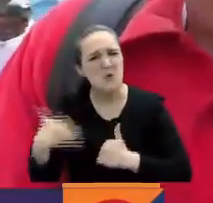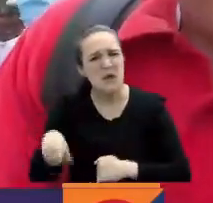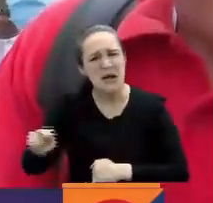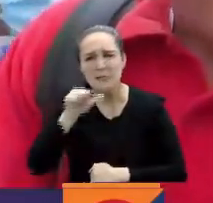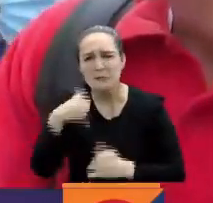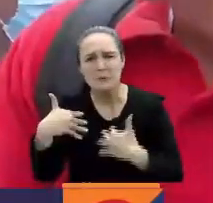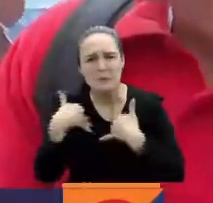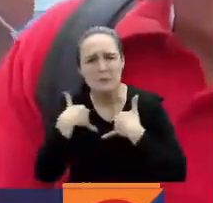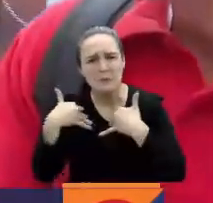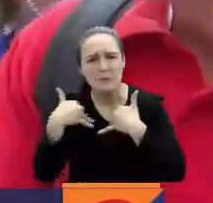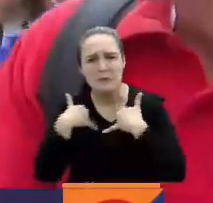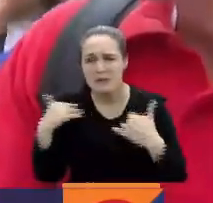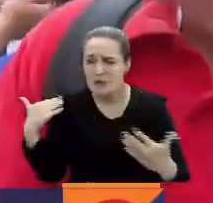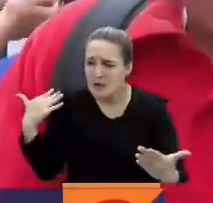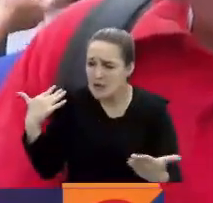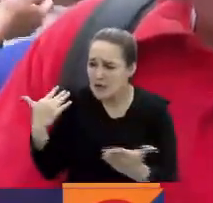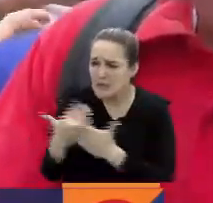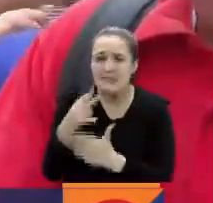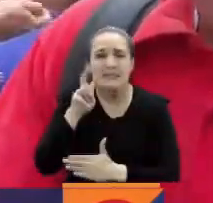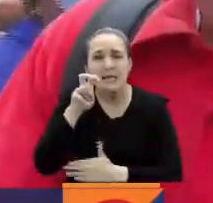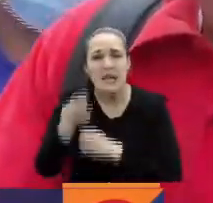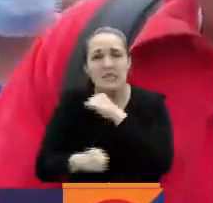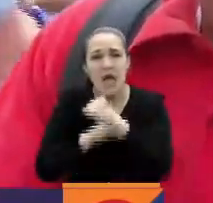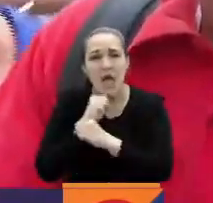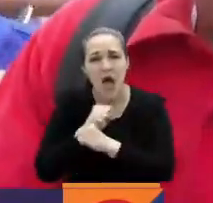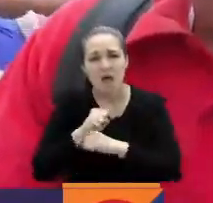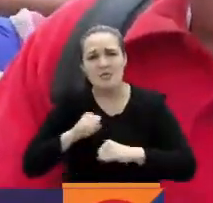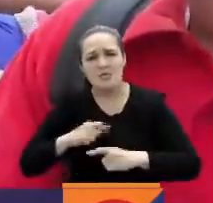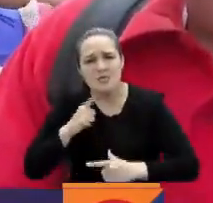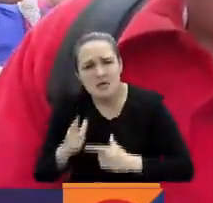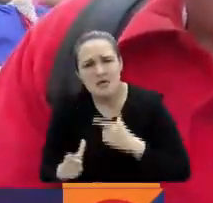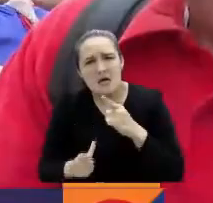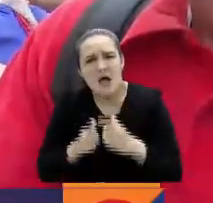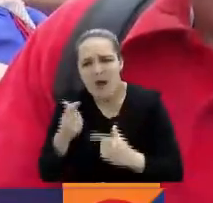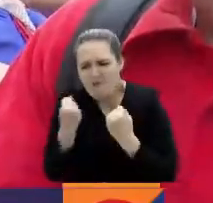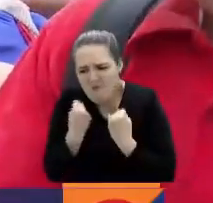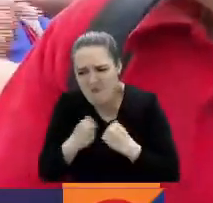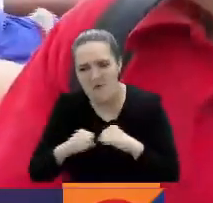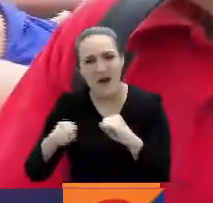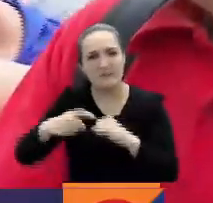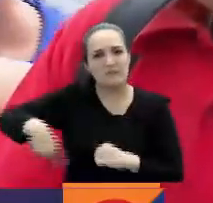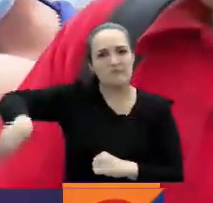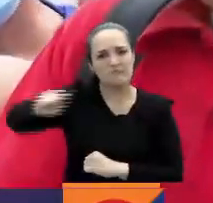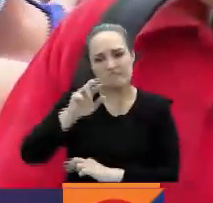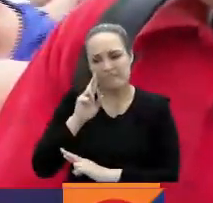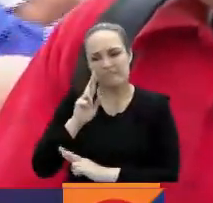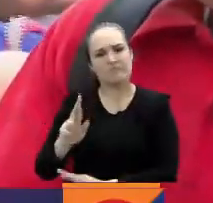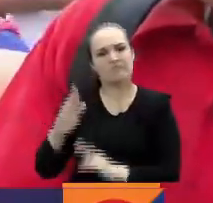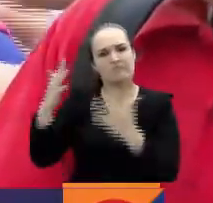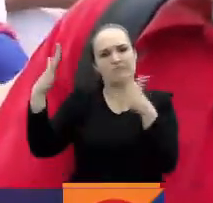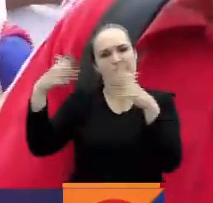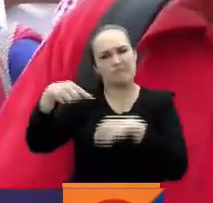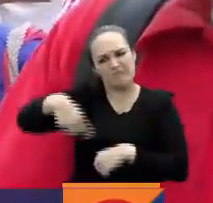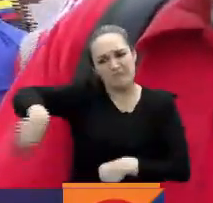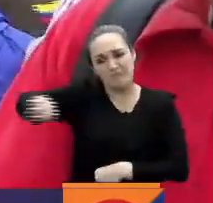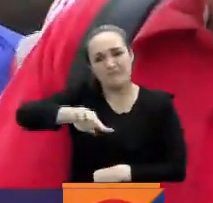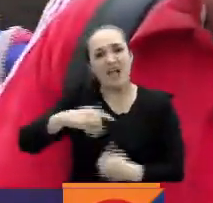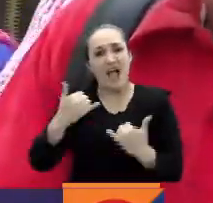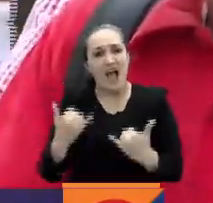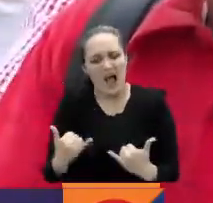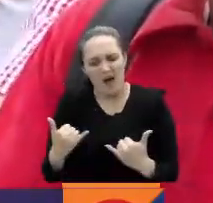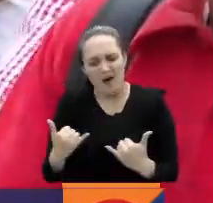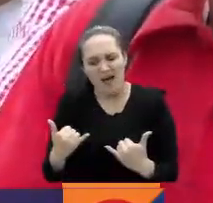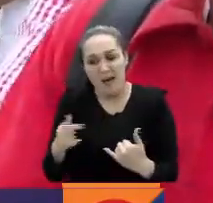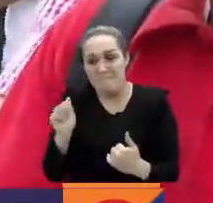estuvieron durante estos 7 años haciendo un gran esfuerzo por entender una realidad, y hoy